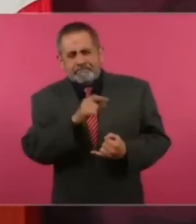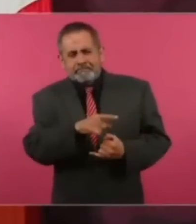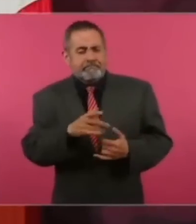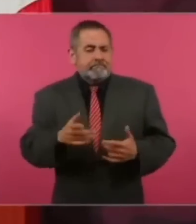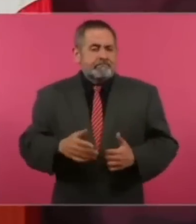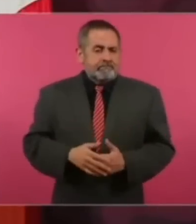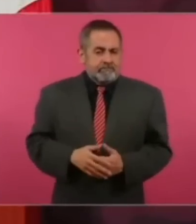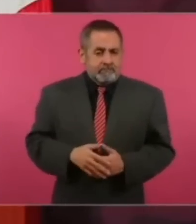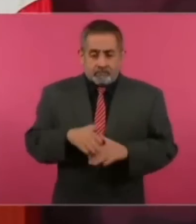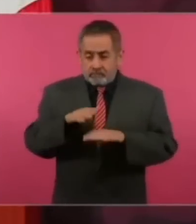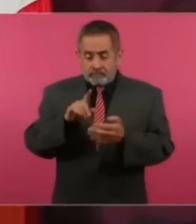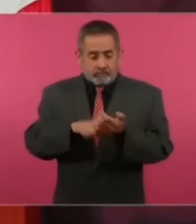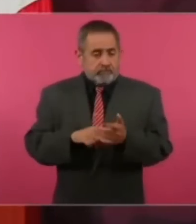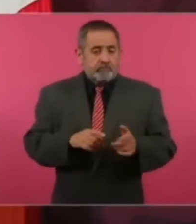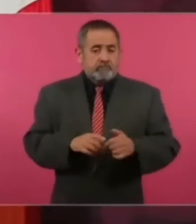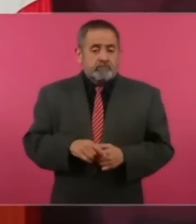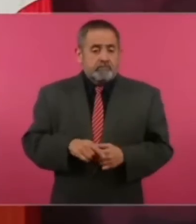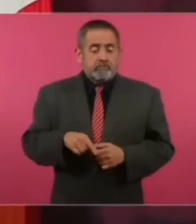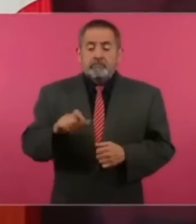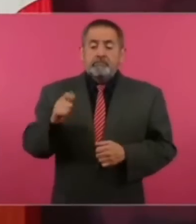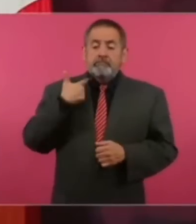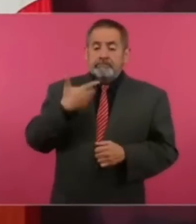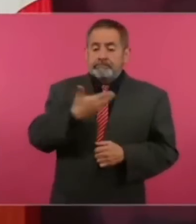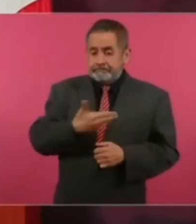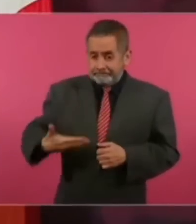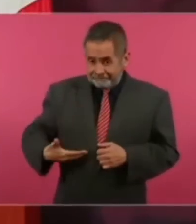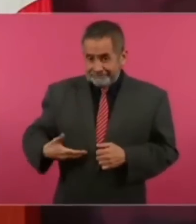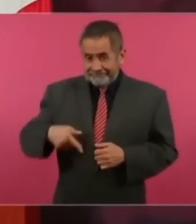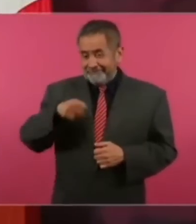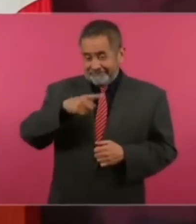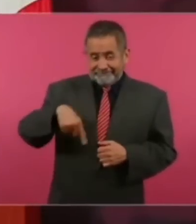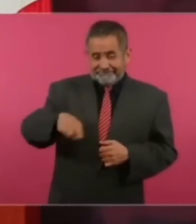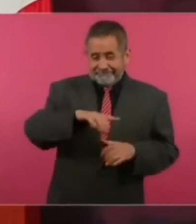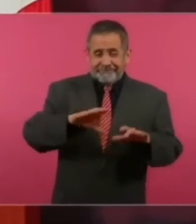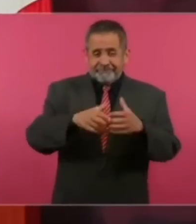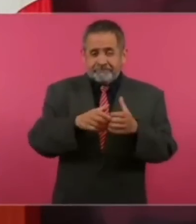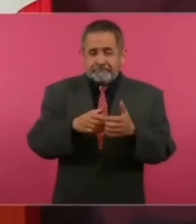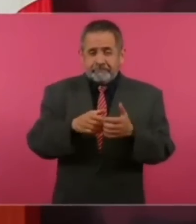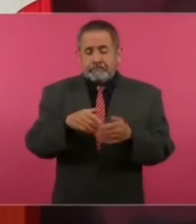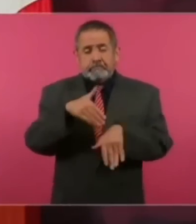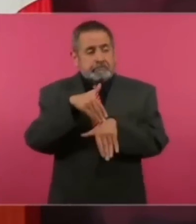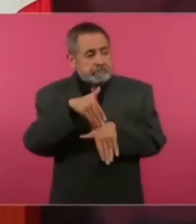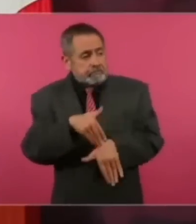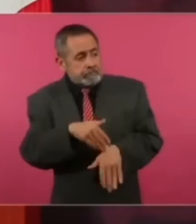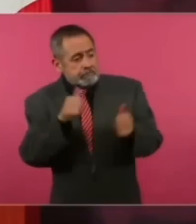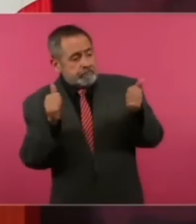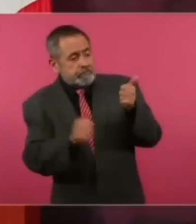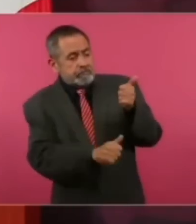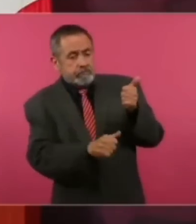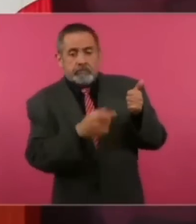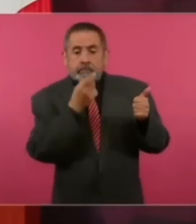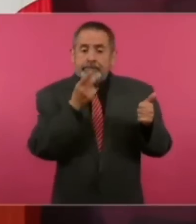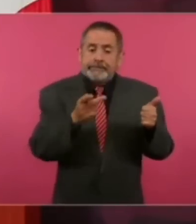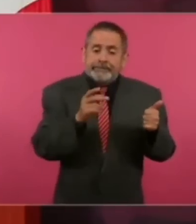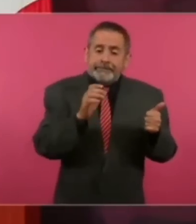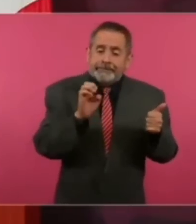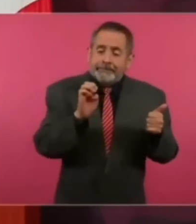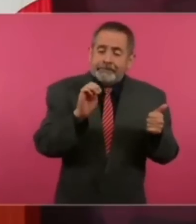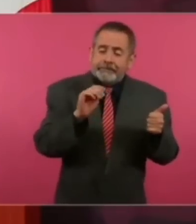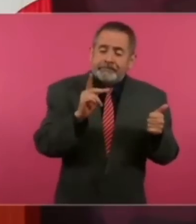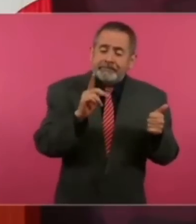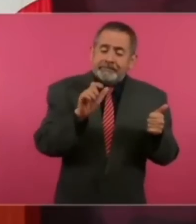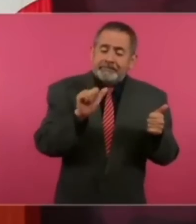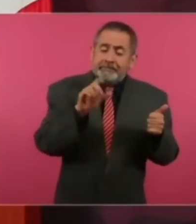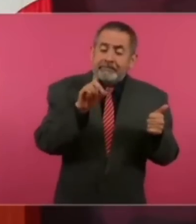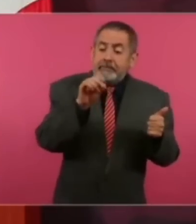y entran atados de pies y manos. Son peleles, son títeres, empleados de la